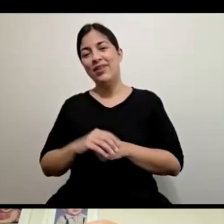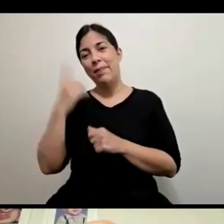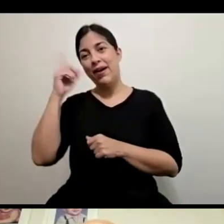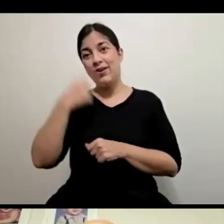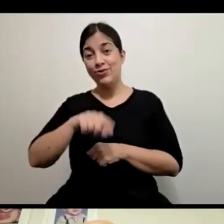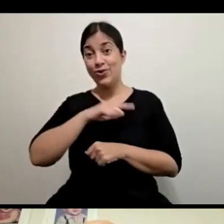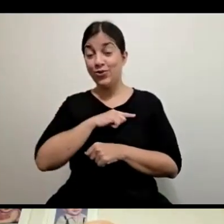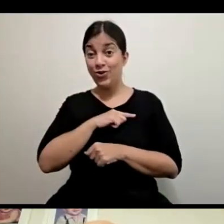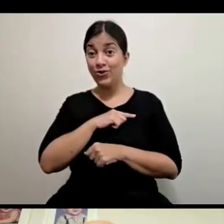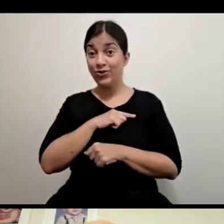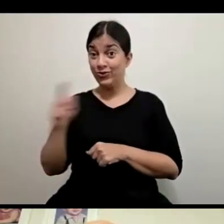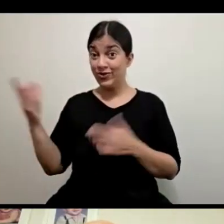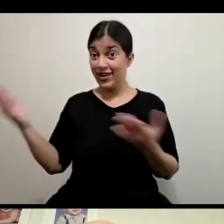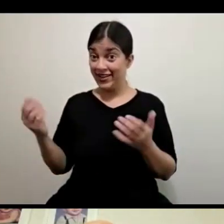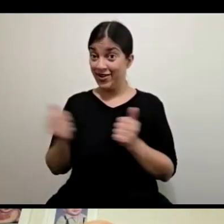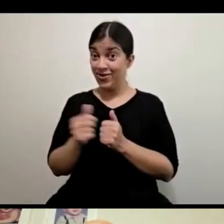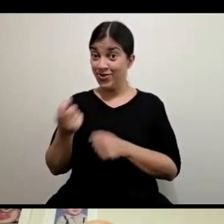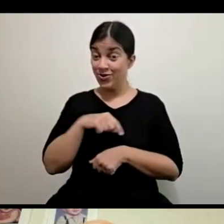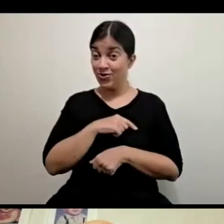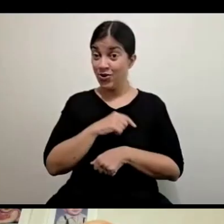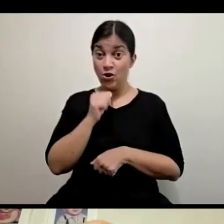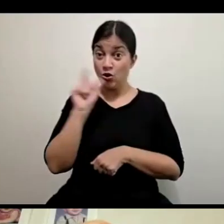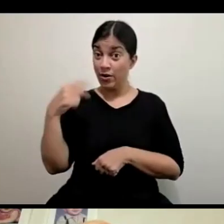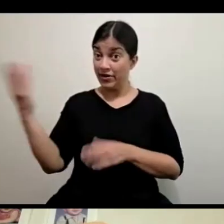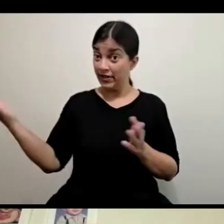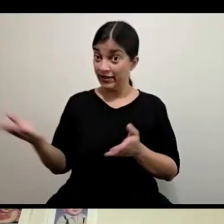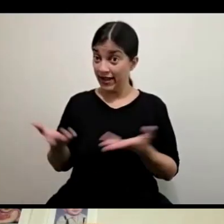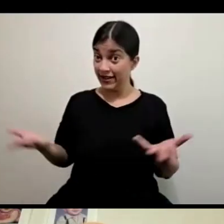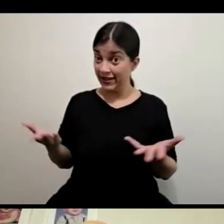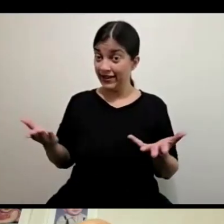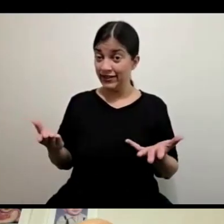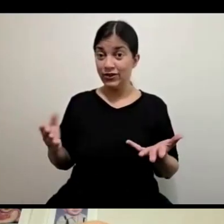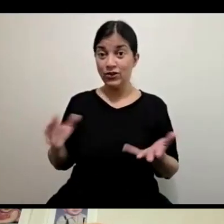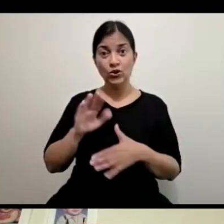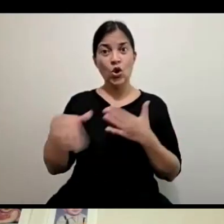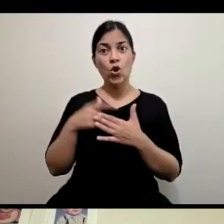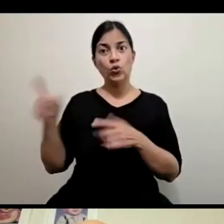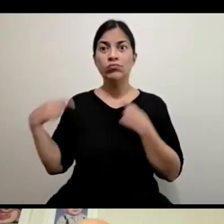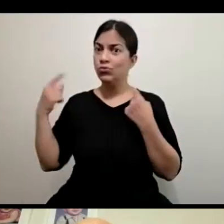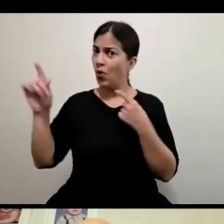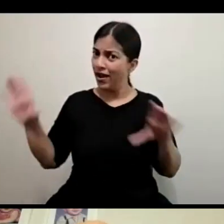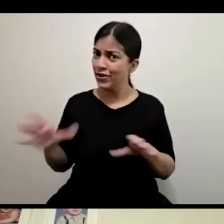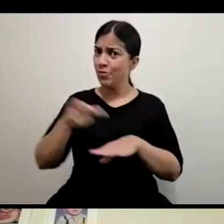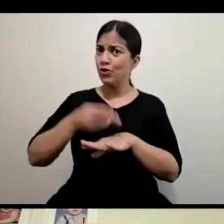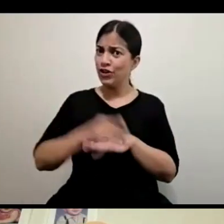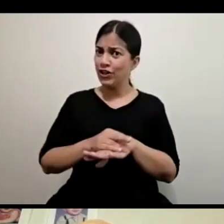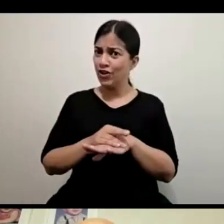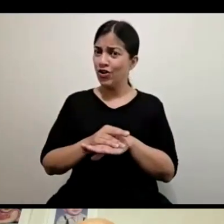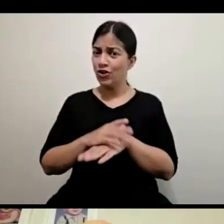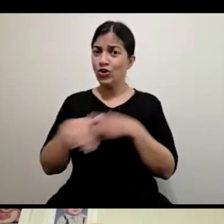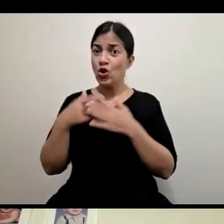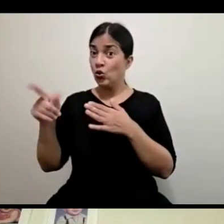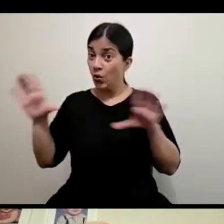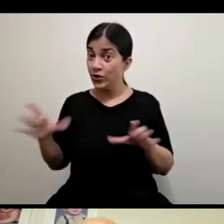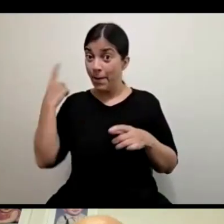De tenerte aquí con nosotros, y no tan solo tenerte aquí con nosotros, de todo lo que tú has hecho en Puerto Rico, de todo lo que has hecho por todos nosotros,